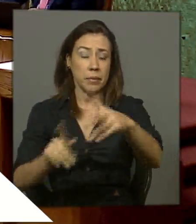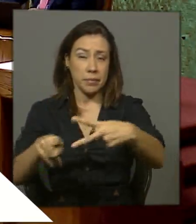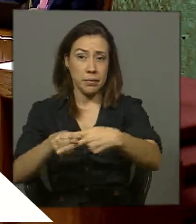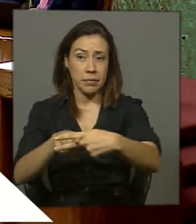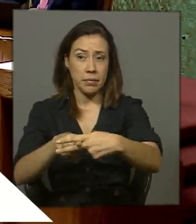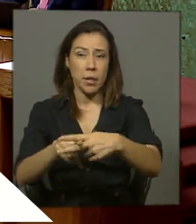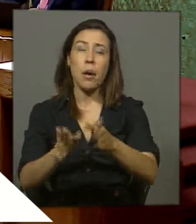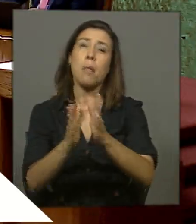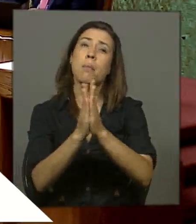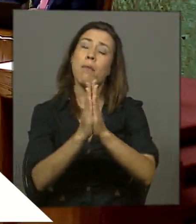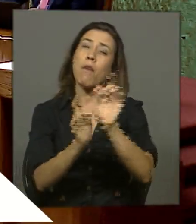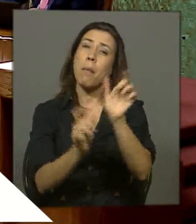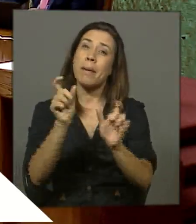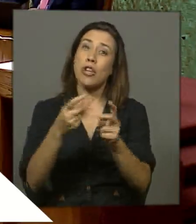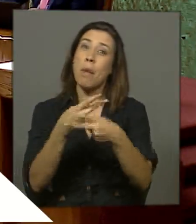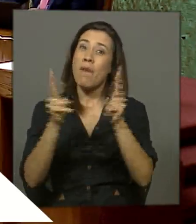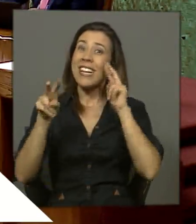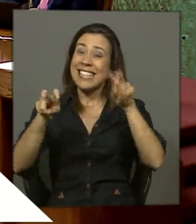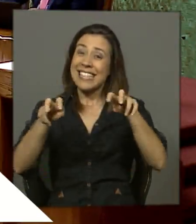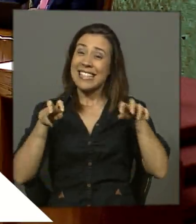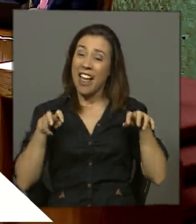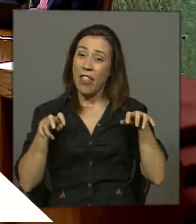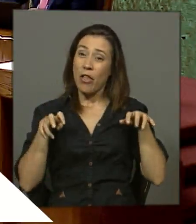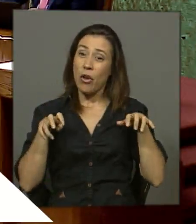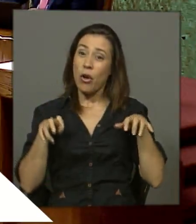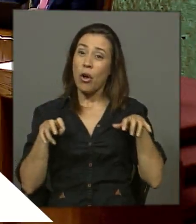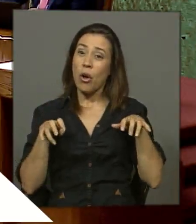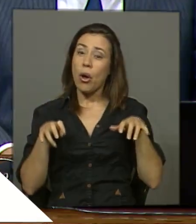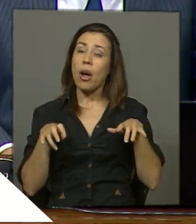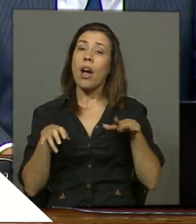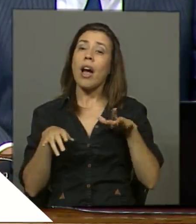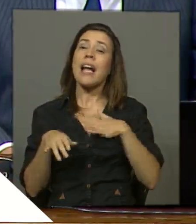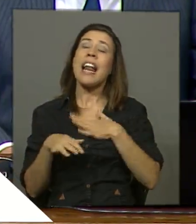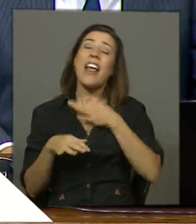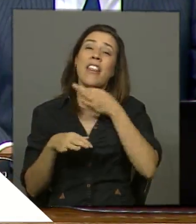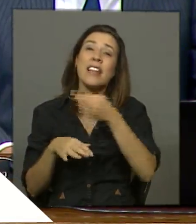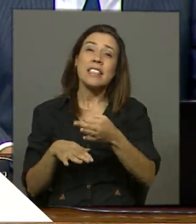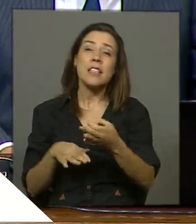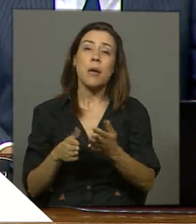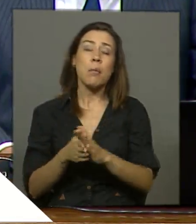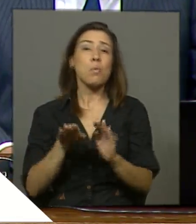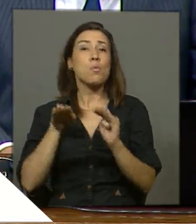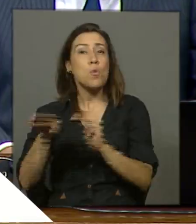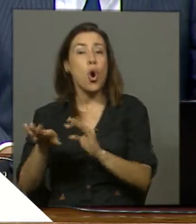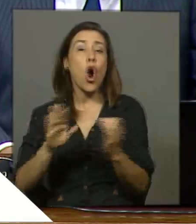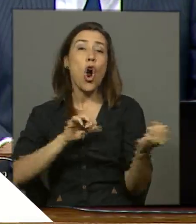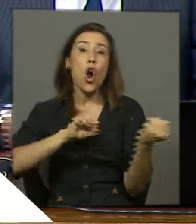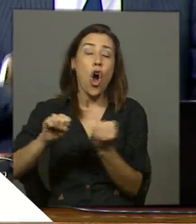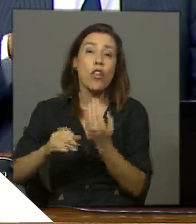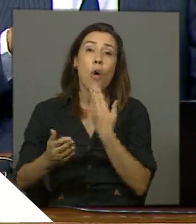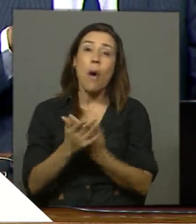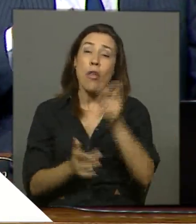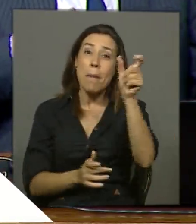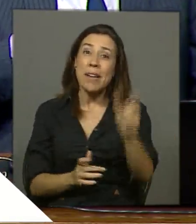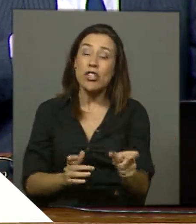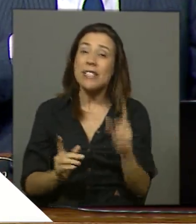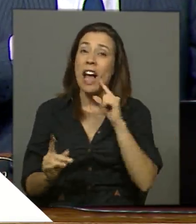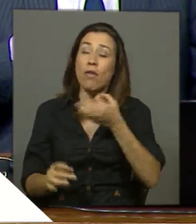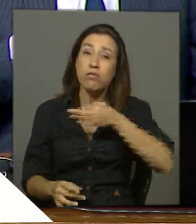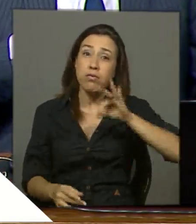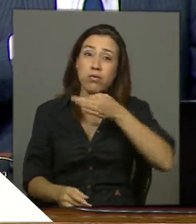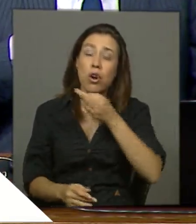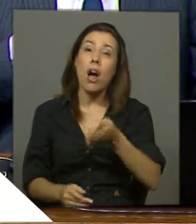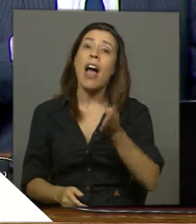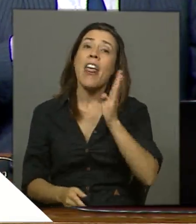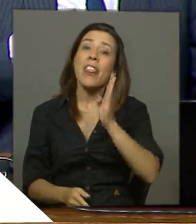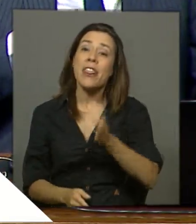interrumpa les quiero pedir al público si si expresan alguna manifestación en favor o en contra mientras alguna de las personas está hablando